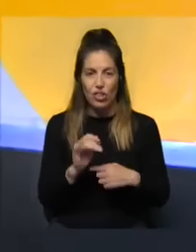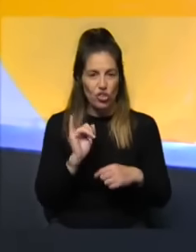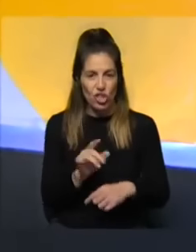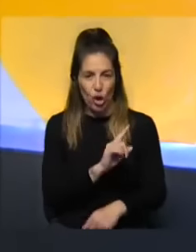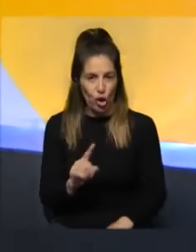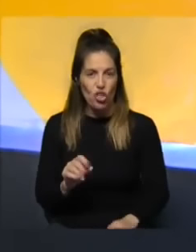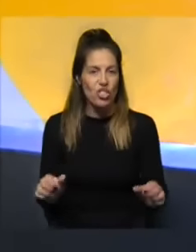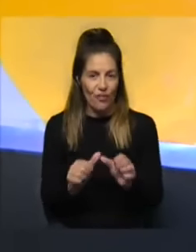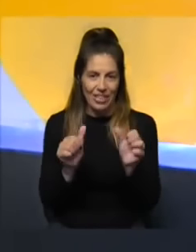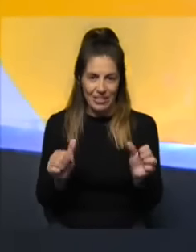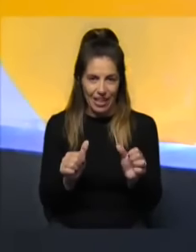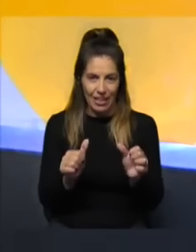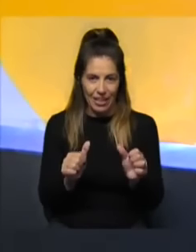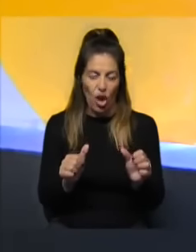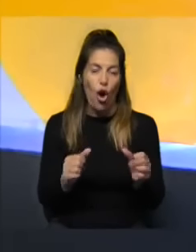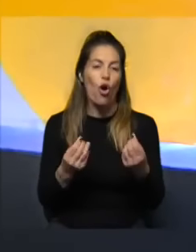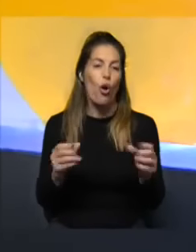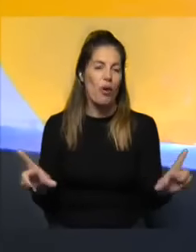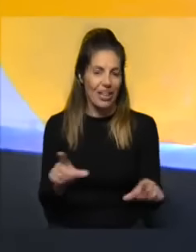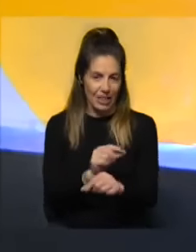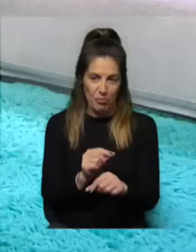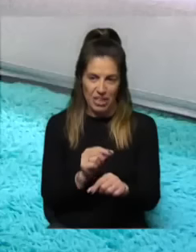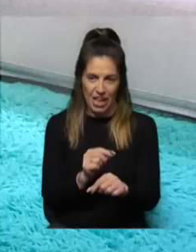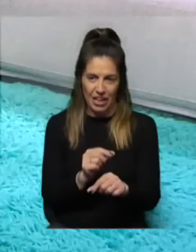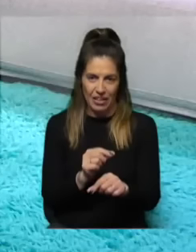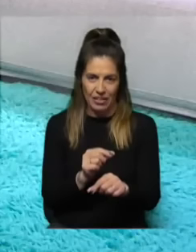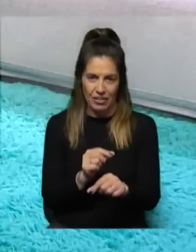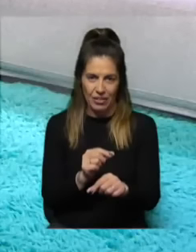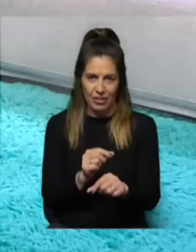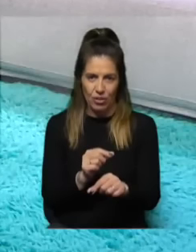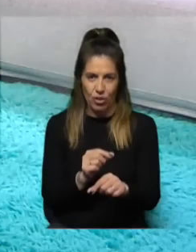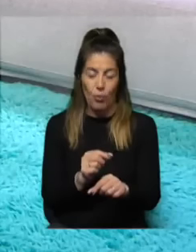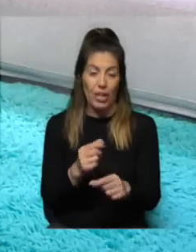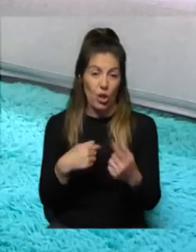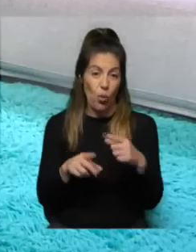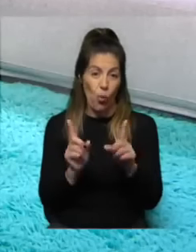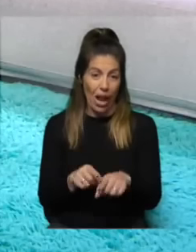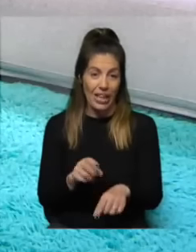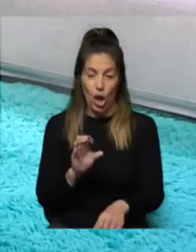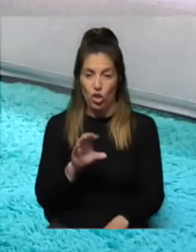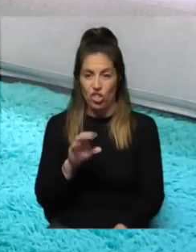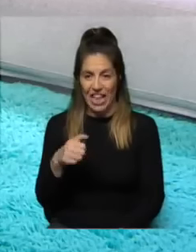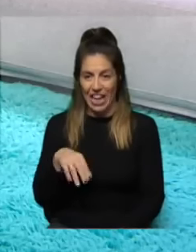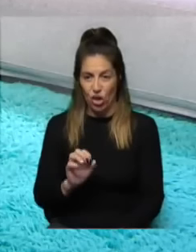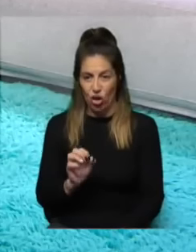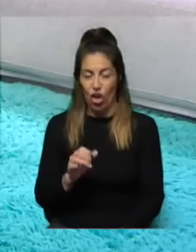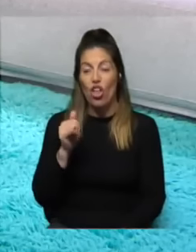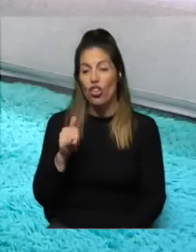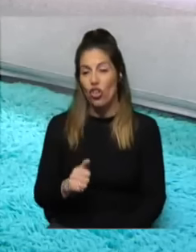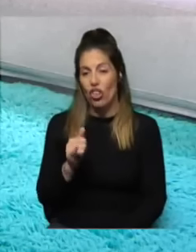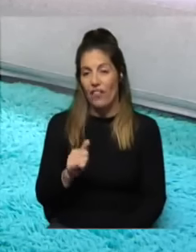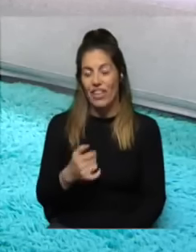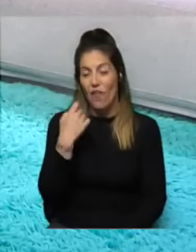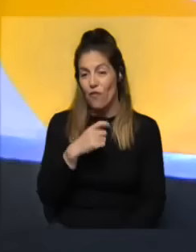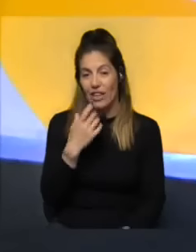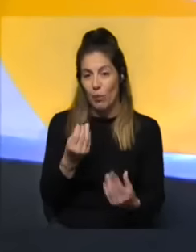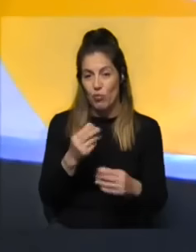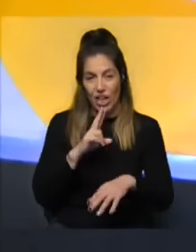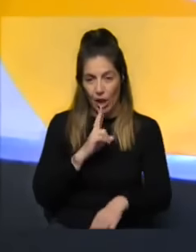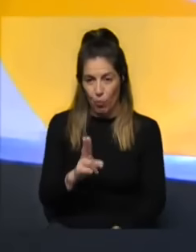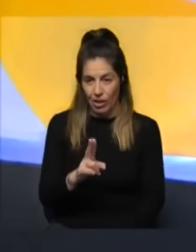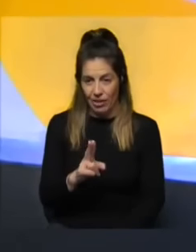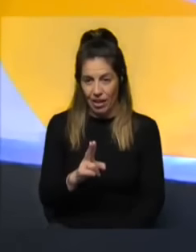buen puerto o terminarían como parte de Operación Océano, por ejemplo, en donde todavía nos faltan muchas respuestas.